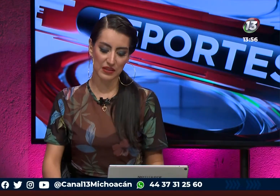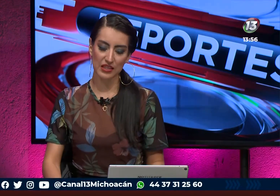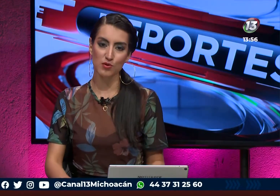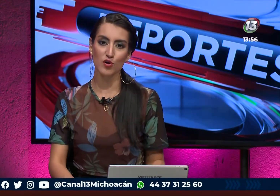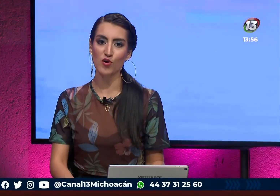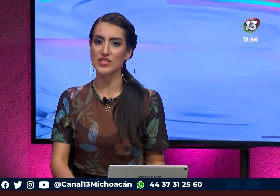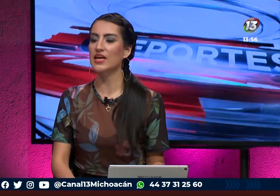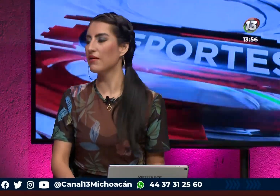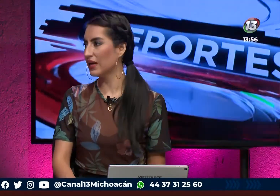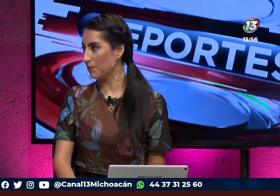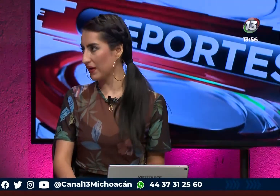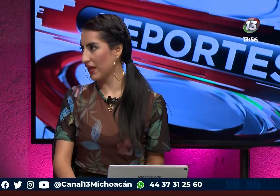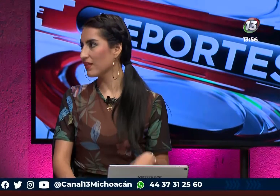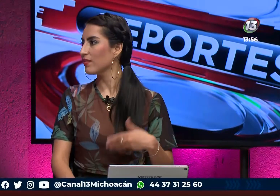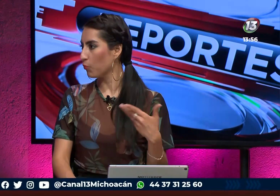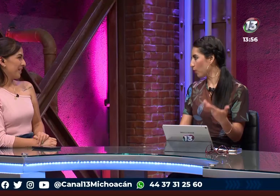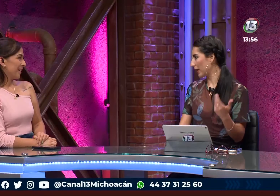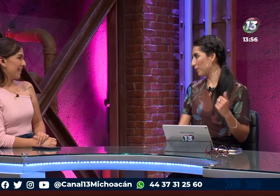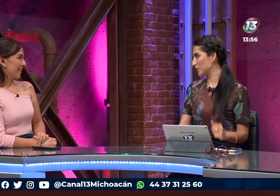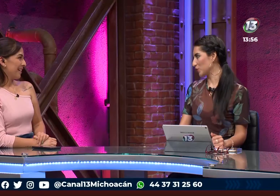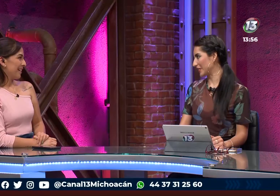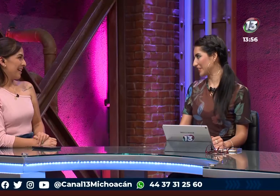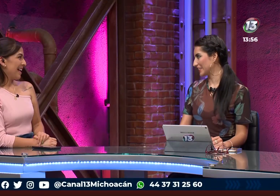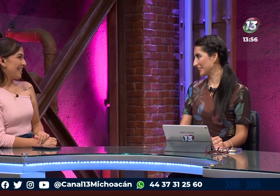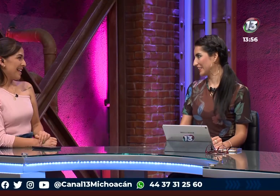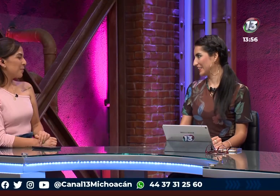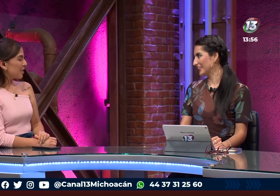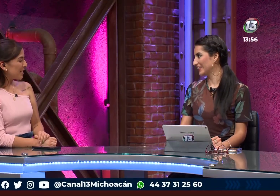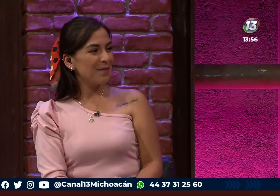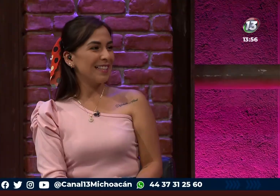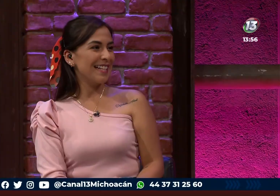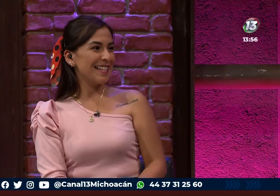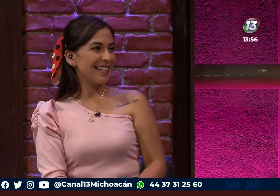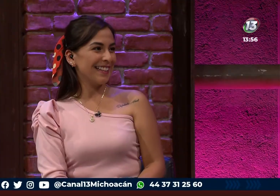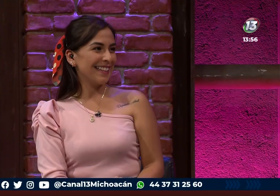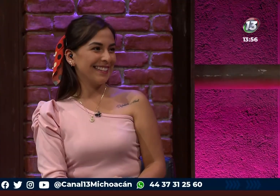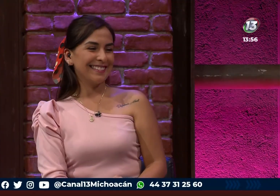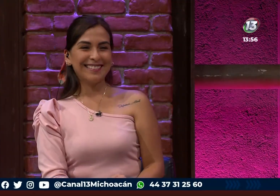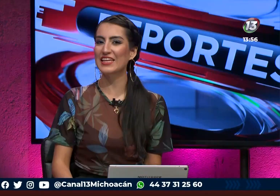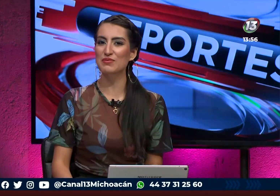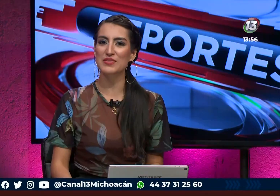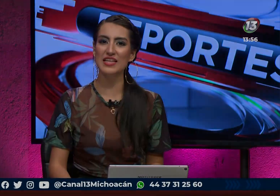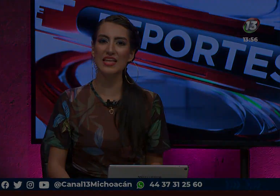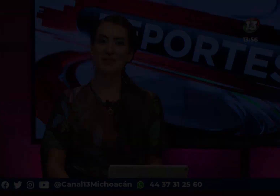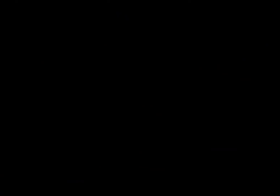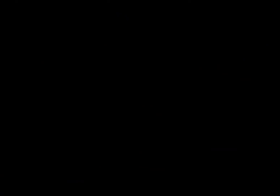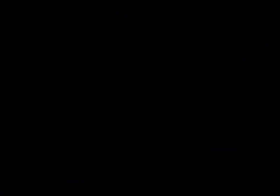que sea repetitivo, son cosas que vale la pena volver a mencionar. Así es, muchísimas gracias, Sandy. Gracias a ti, nos vemos el día de mañana.